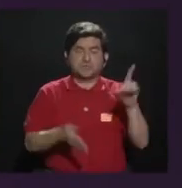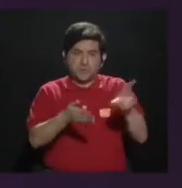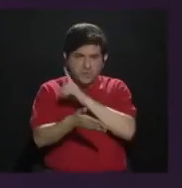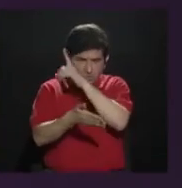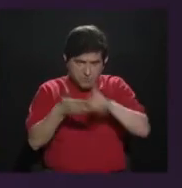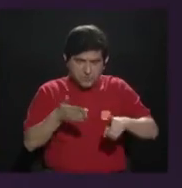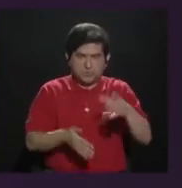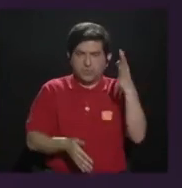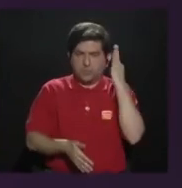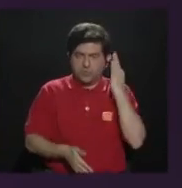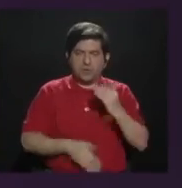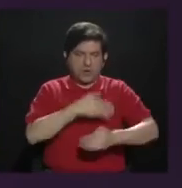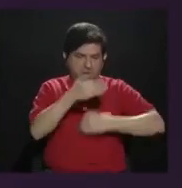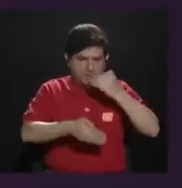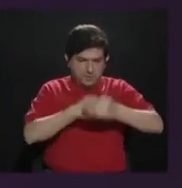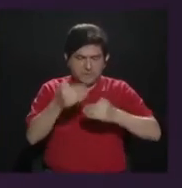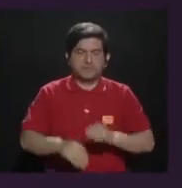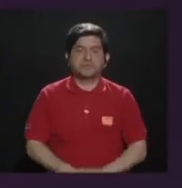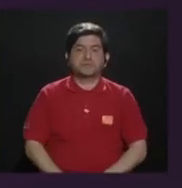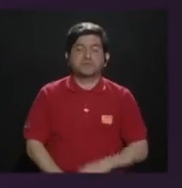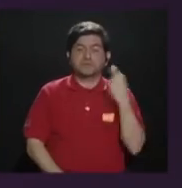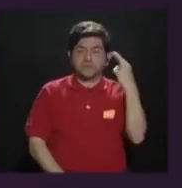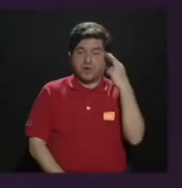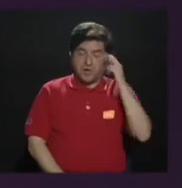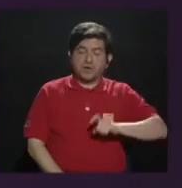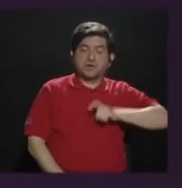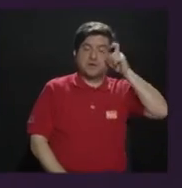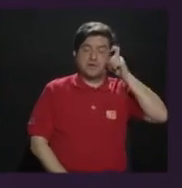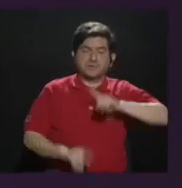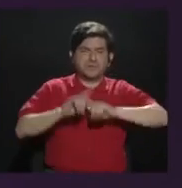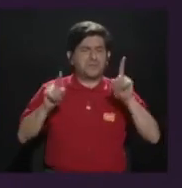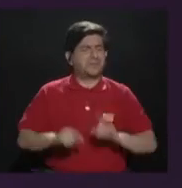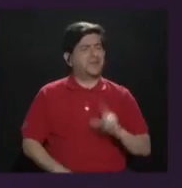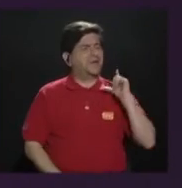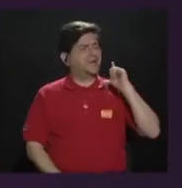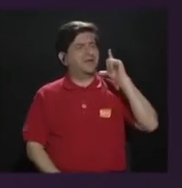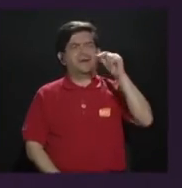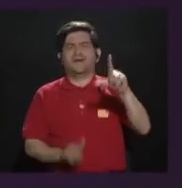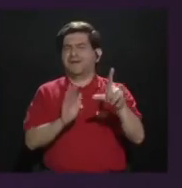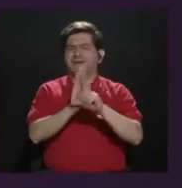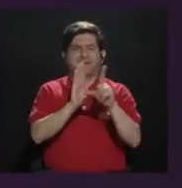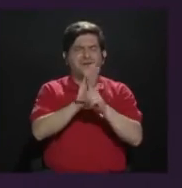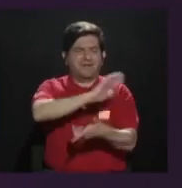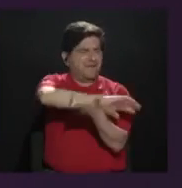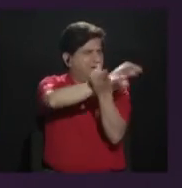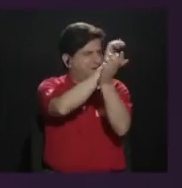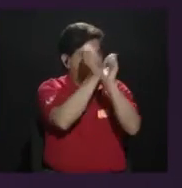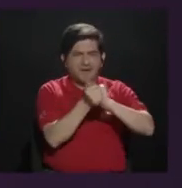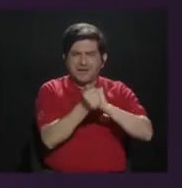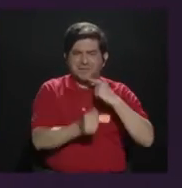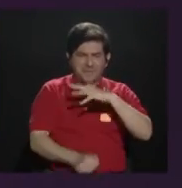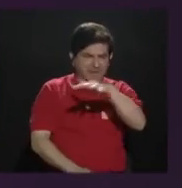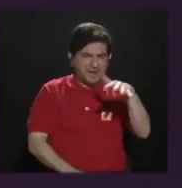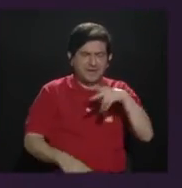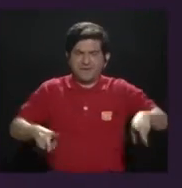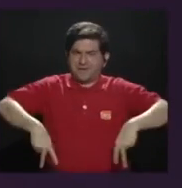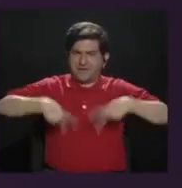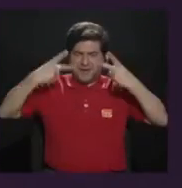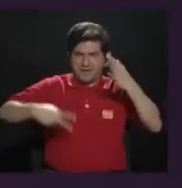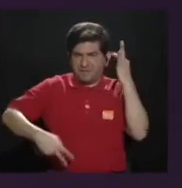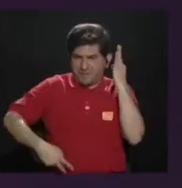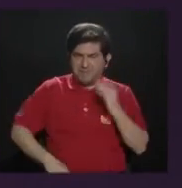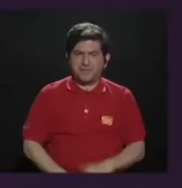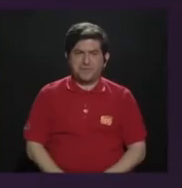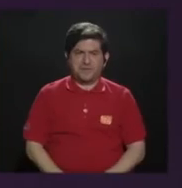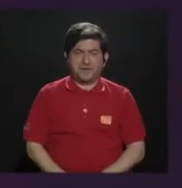que sufrimos las mujeres por nuestra condición de género, pero bueno, todavía está muy lejos esa ley de transformar la realidad y la vida de las mujeres